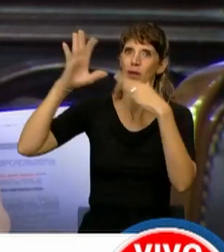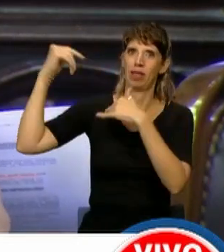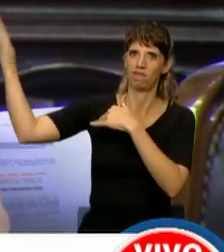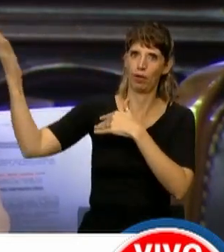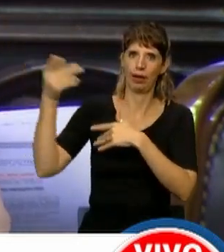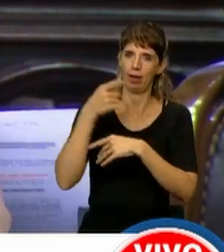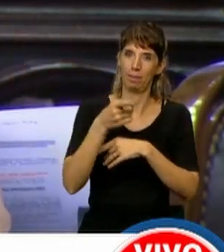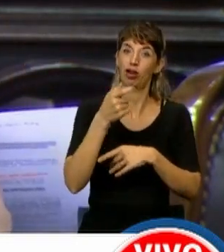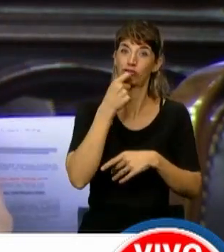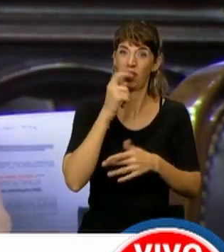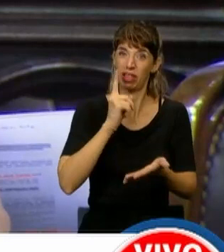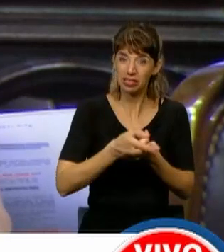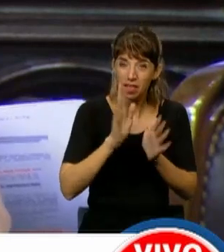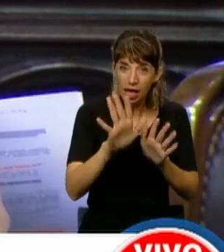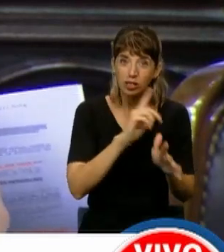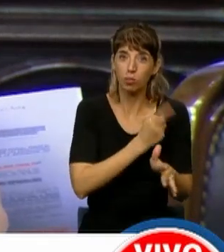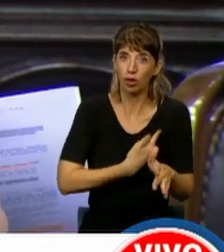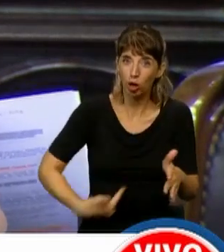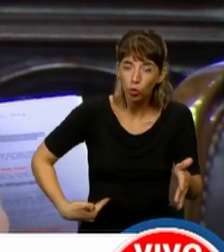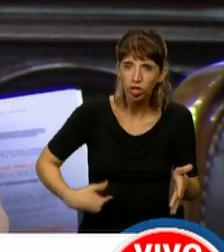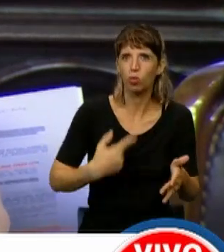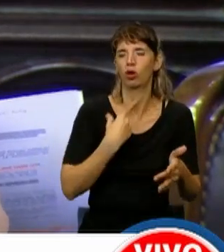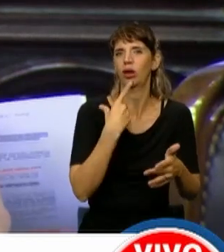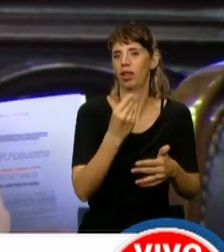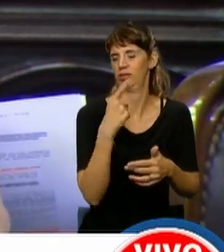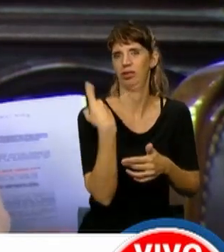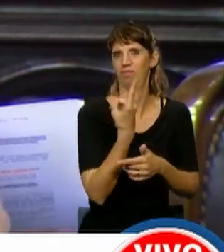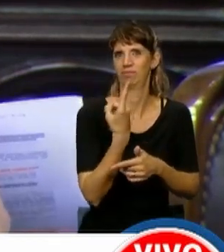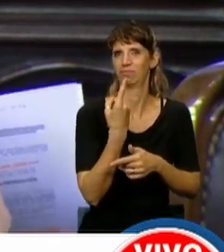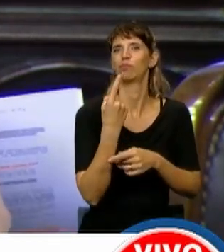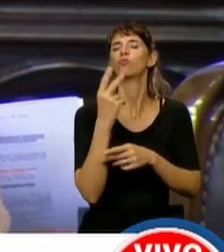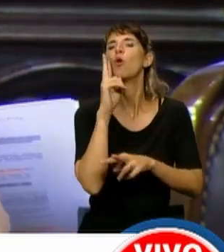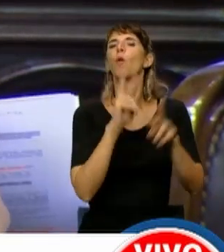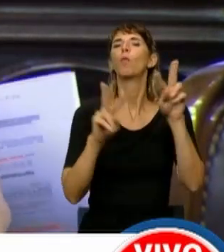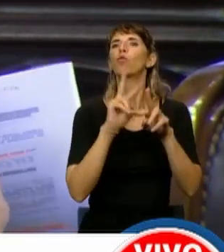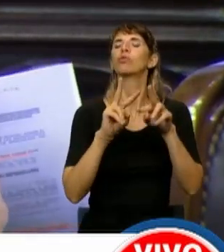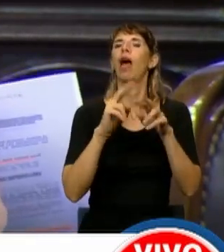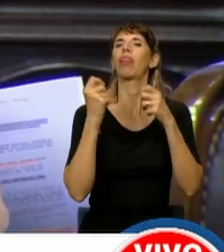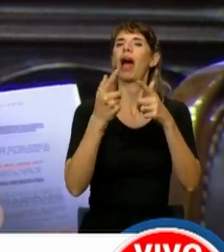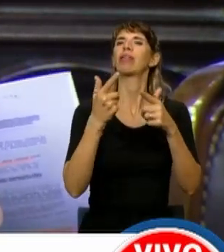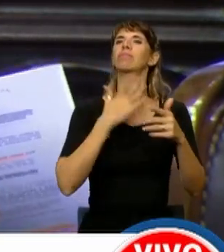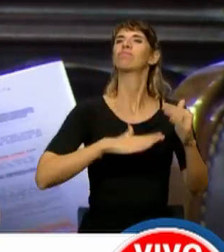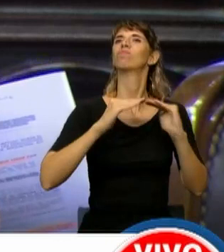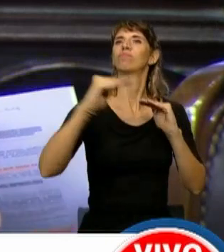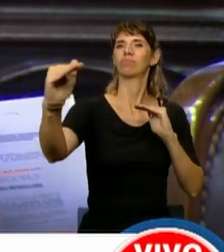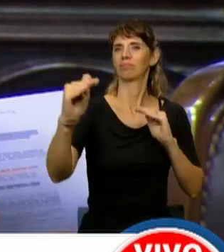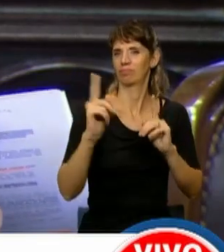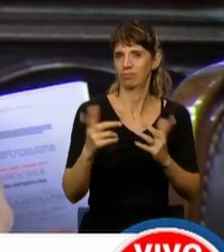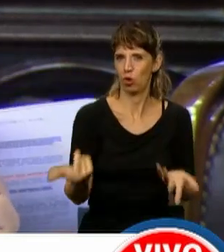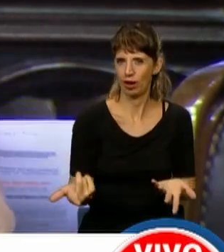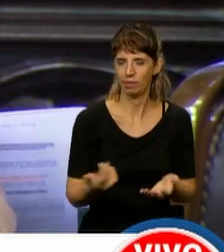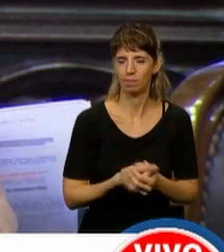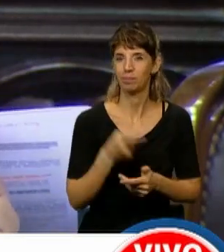el Poder Ejecutivo, lo que estamos haciendo con este artículo es no dando previsibilidad, que es lo fundamental para el crecimiento de las